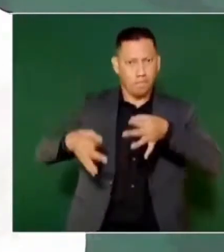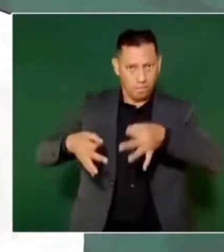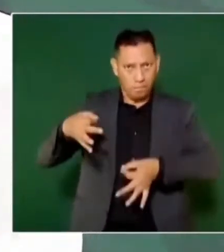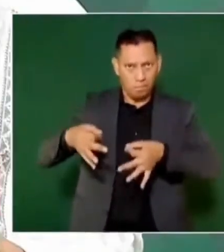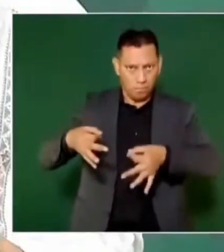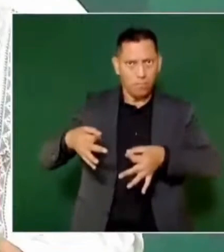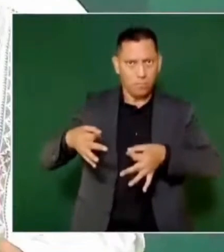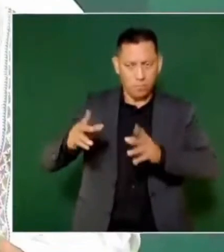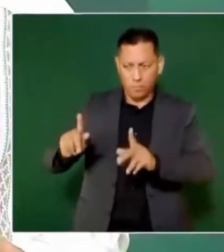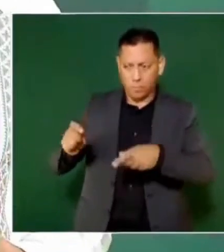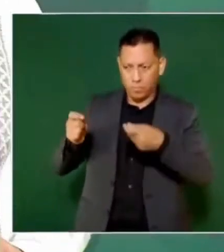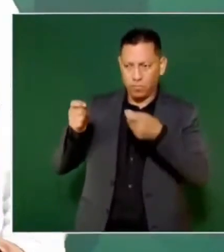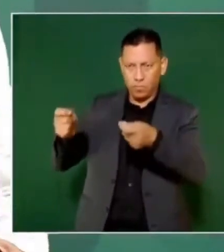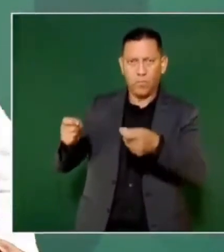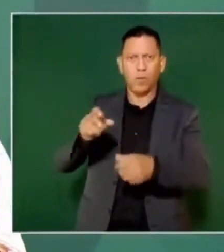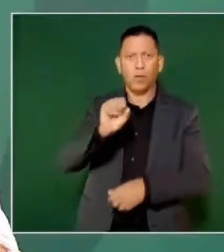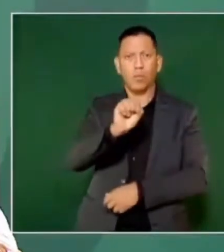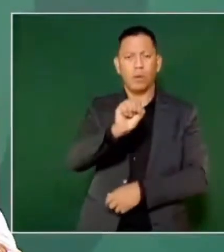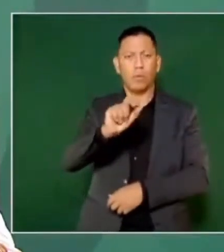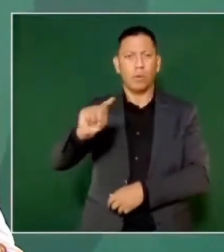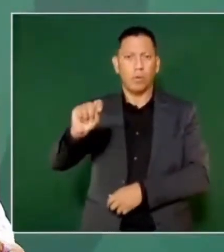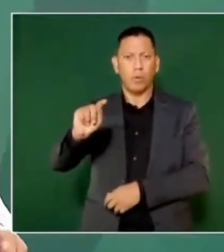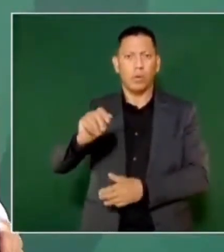al Supremo Tribunal